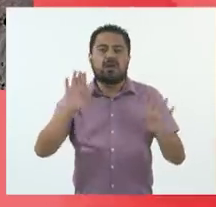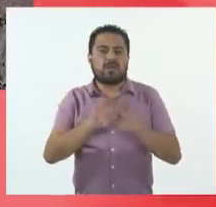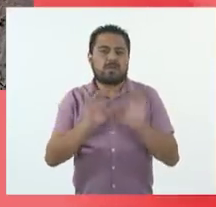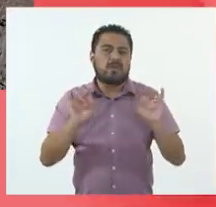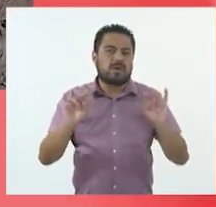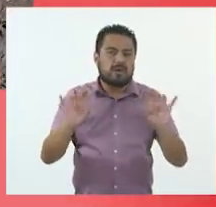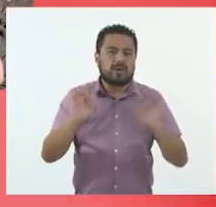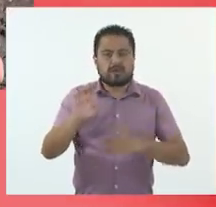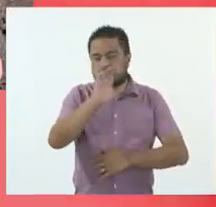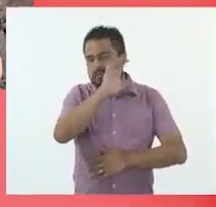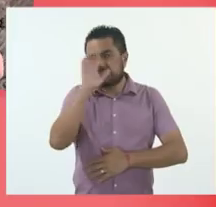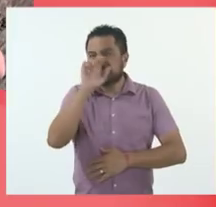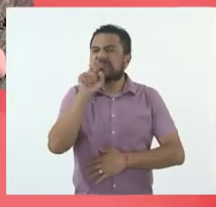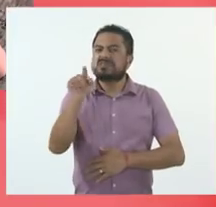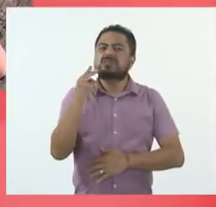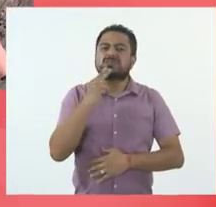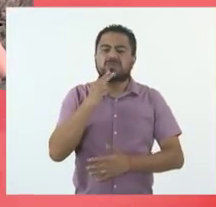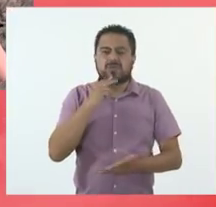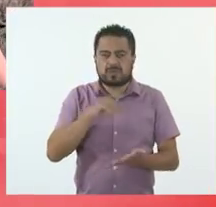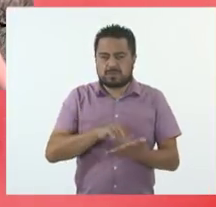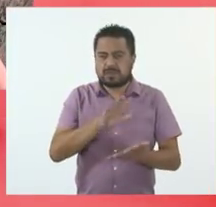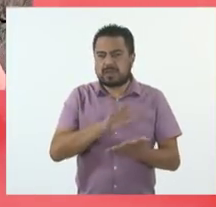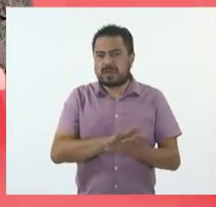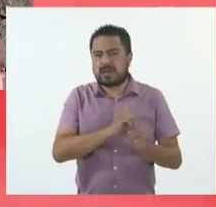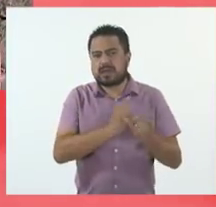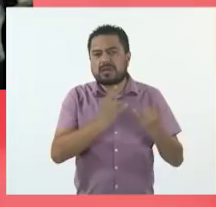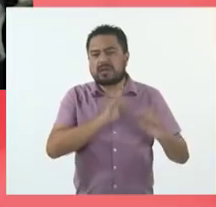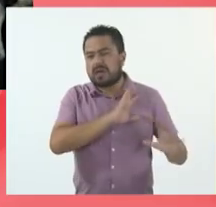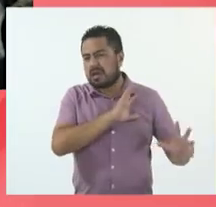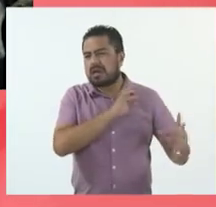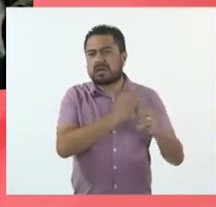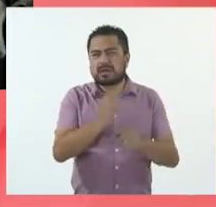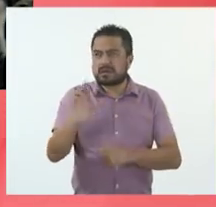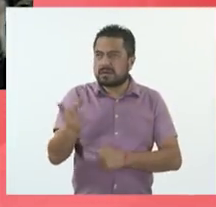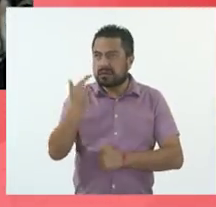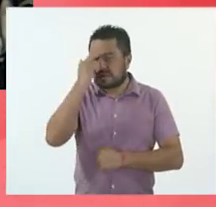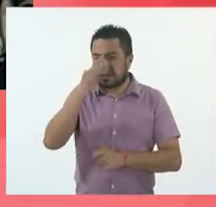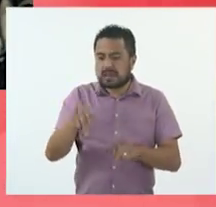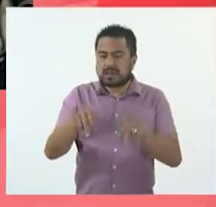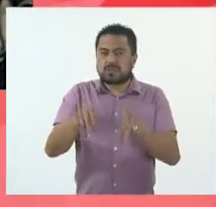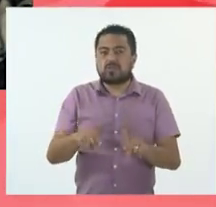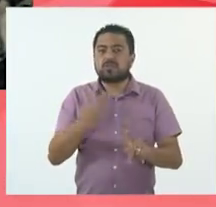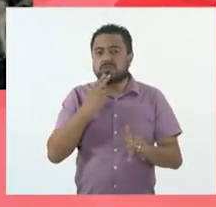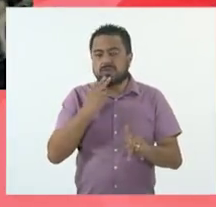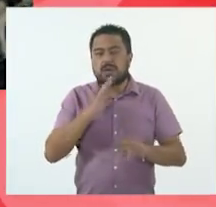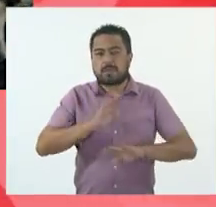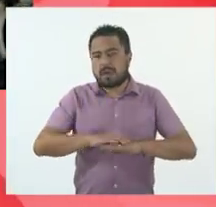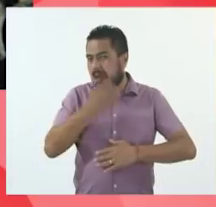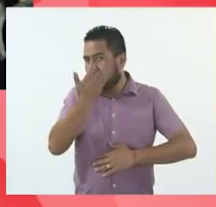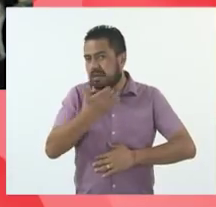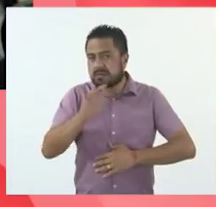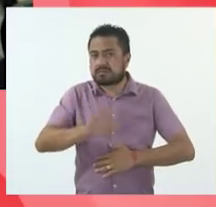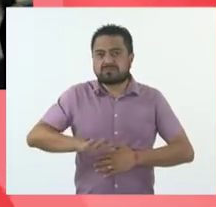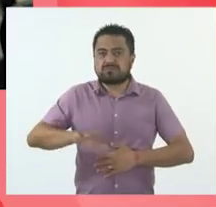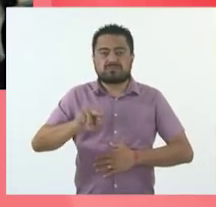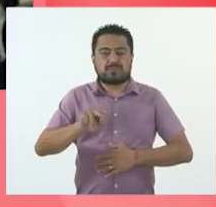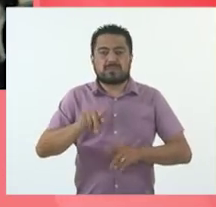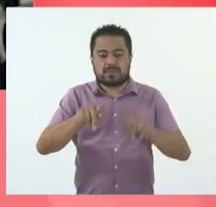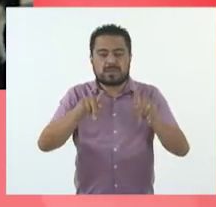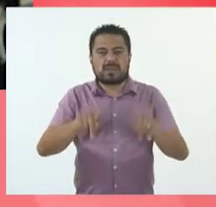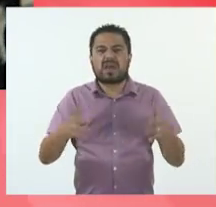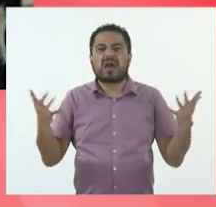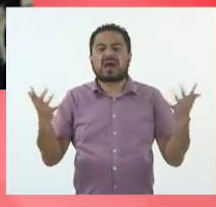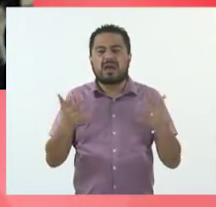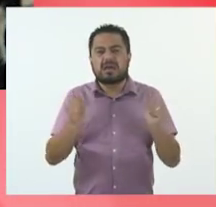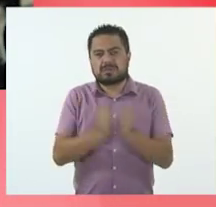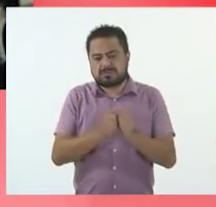Claro. Las fotografías también sirven como documento para recordarnos que el uso del ataúd tampoco era muy común, y el velorio se hacía,